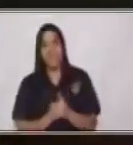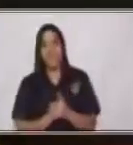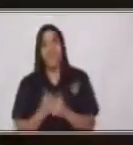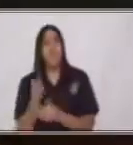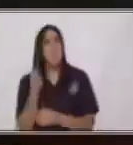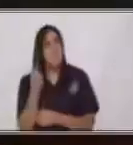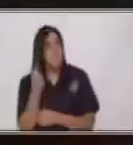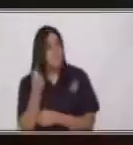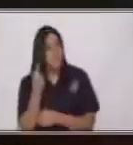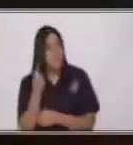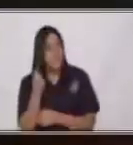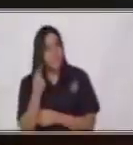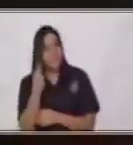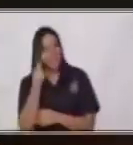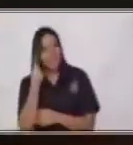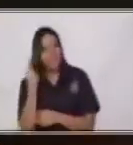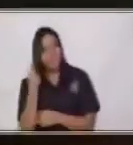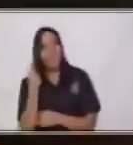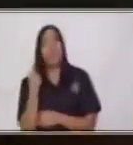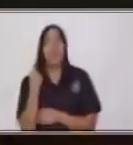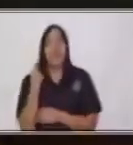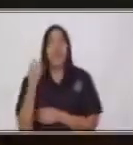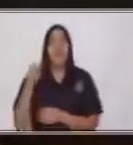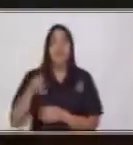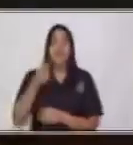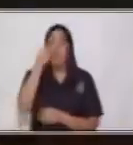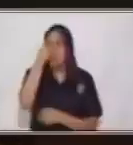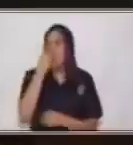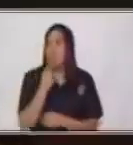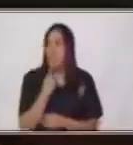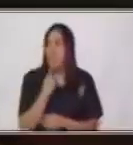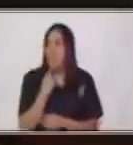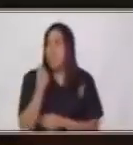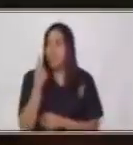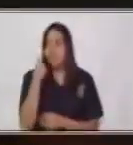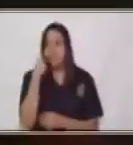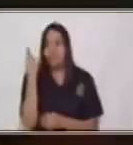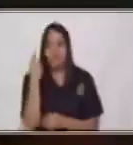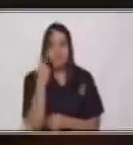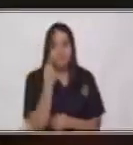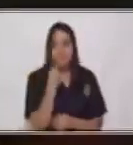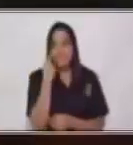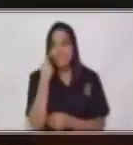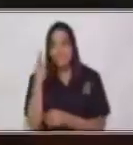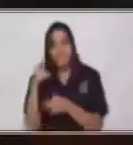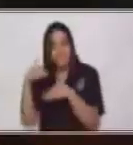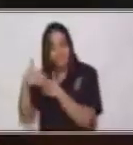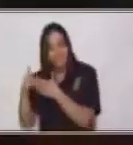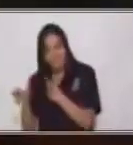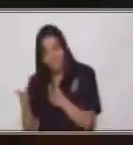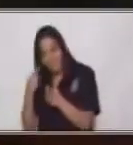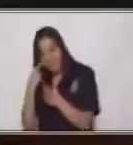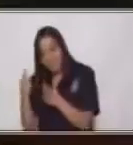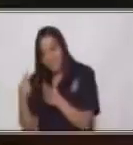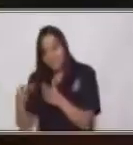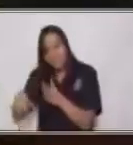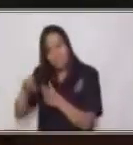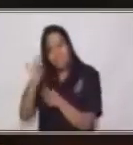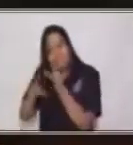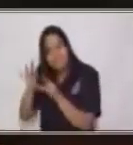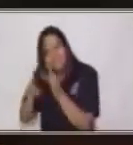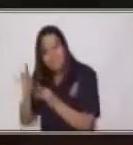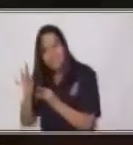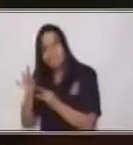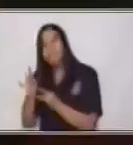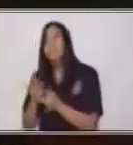¿Qué falta? ¿Qué falta aquí? Faltan los centavos. Vamos a buscar los centavos aquí en mi caja de ahorros